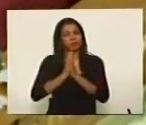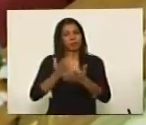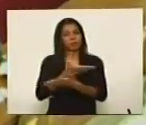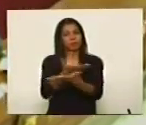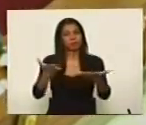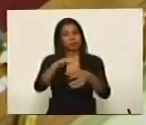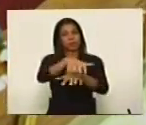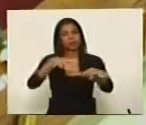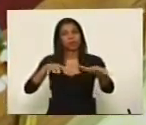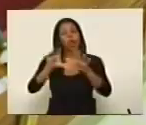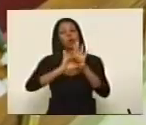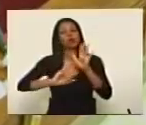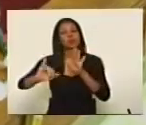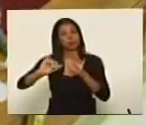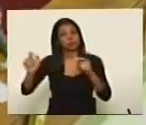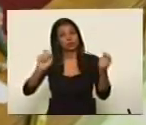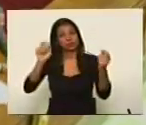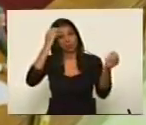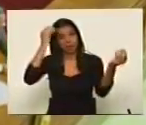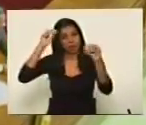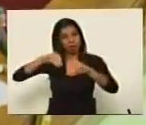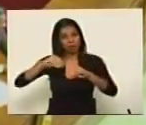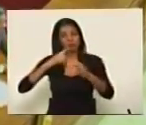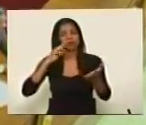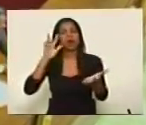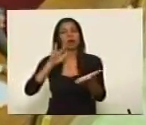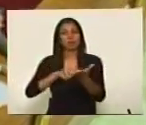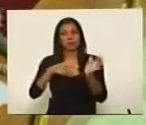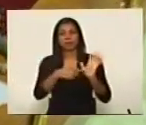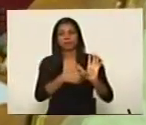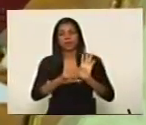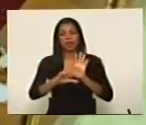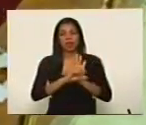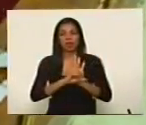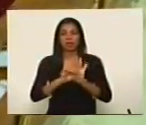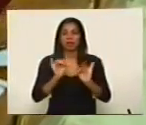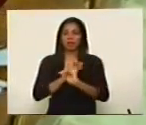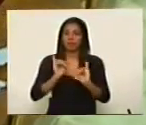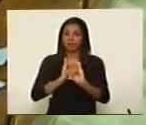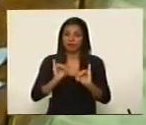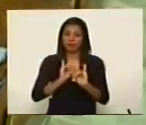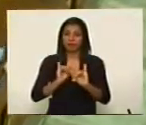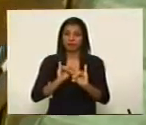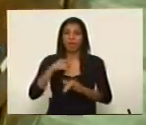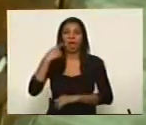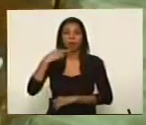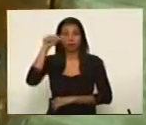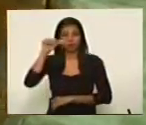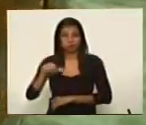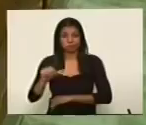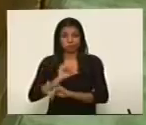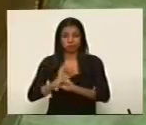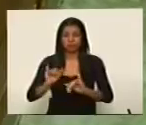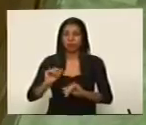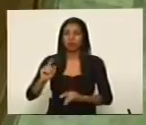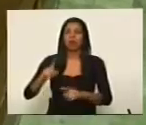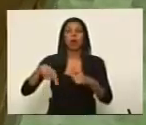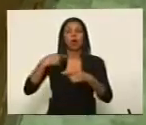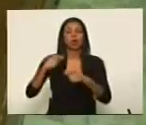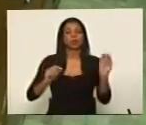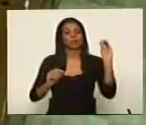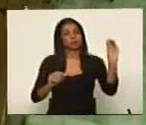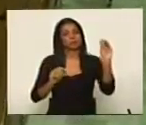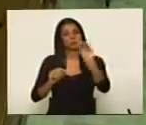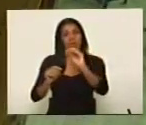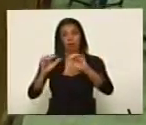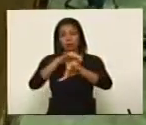de los Constituyentes la aprobación de la presente ley constitucional. Finalizada su intervención, se le concedió el derecho de palabra a los